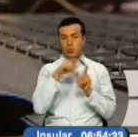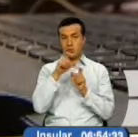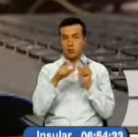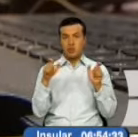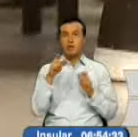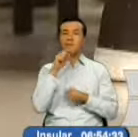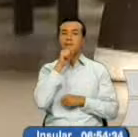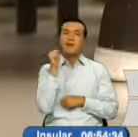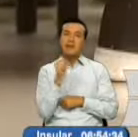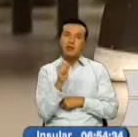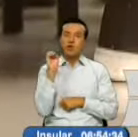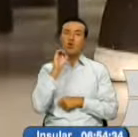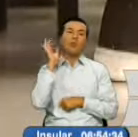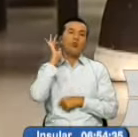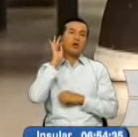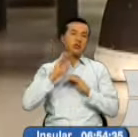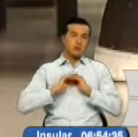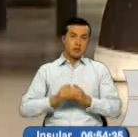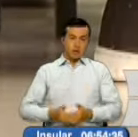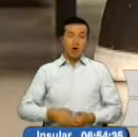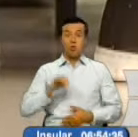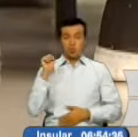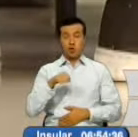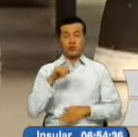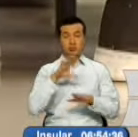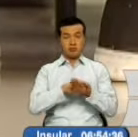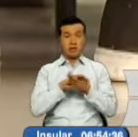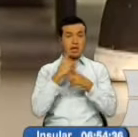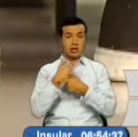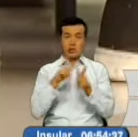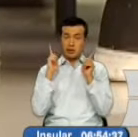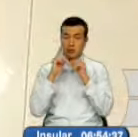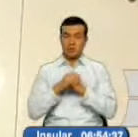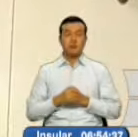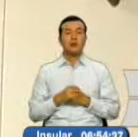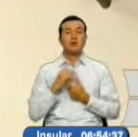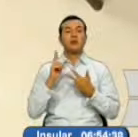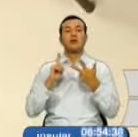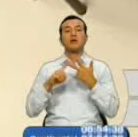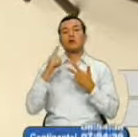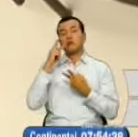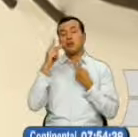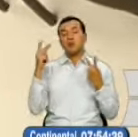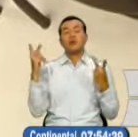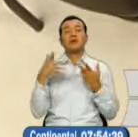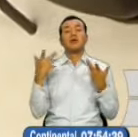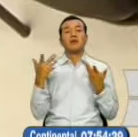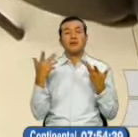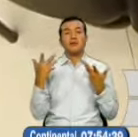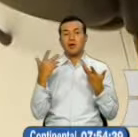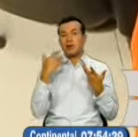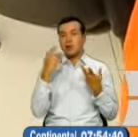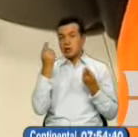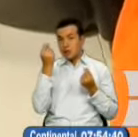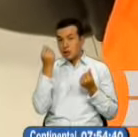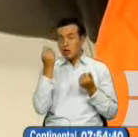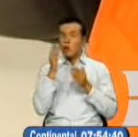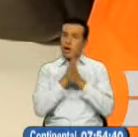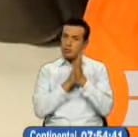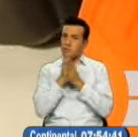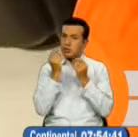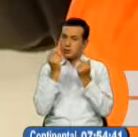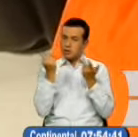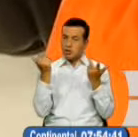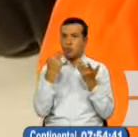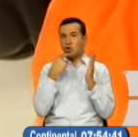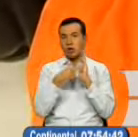de la tercera edad y mujeres embarazadas lo sean en libertad, además de ser eficiente en el uso de recursos públicos. Solo